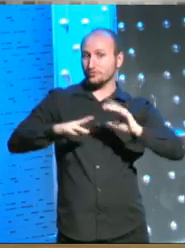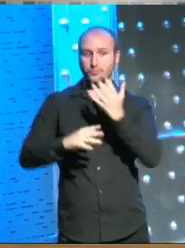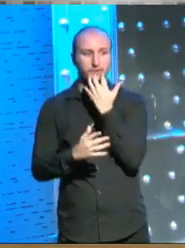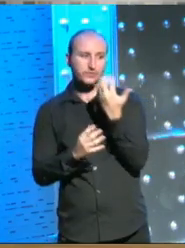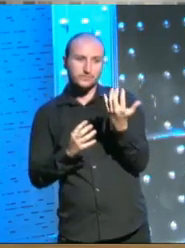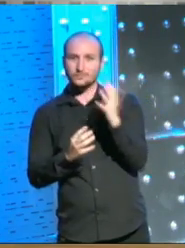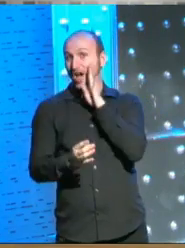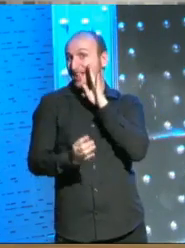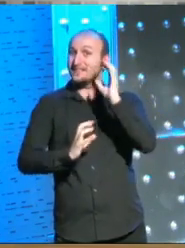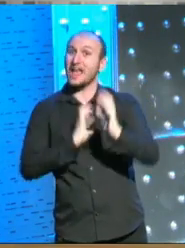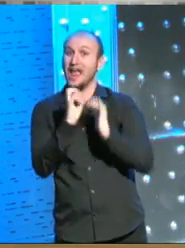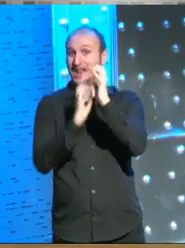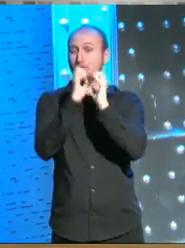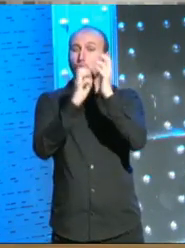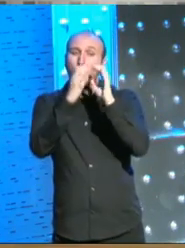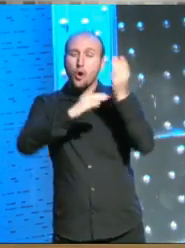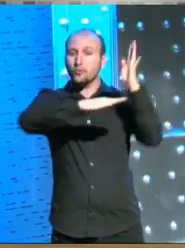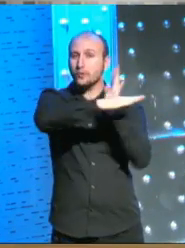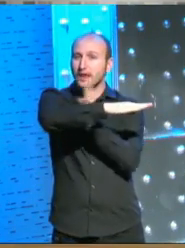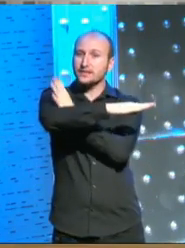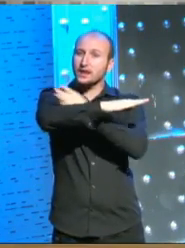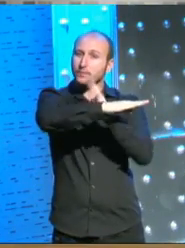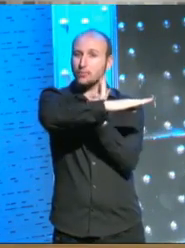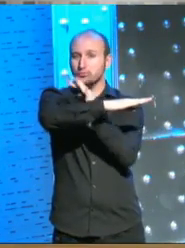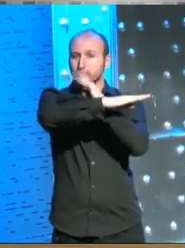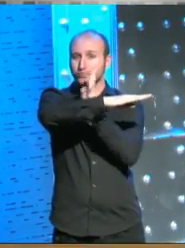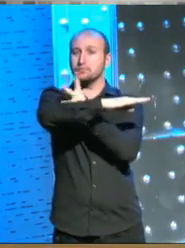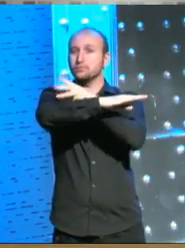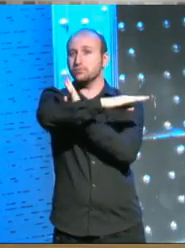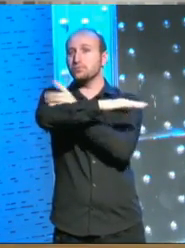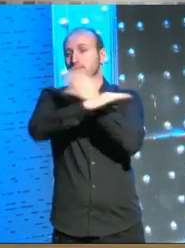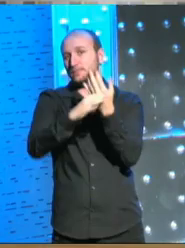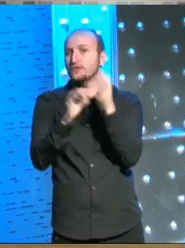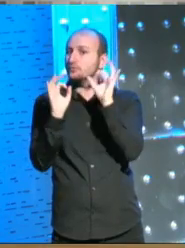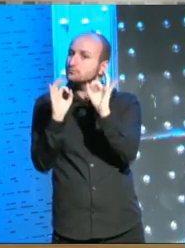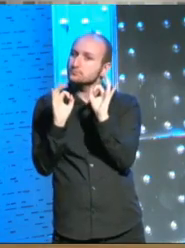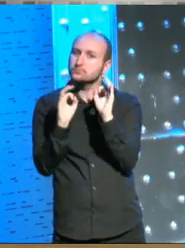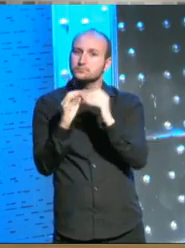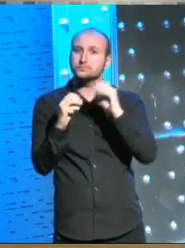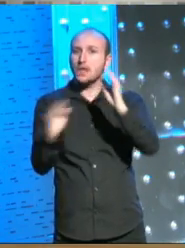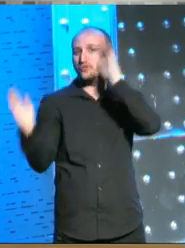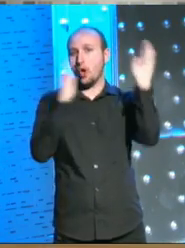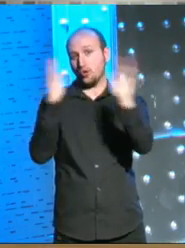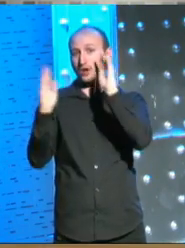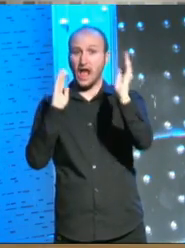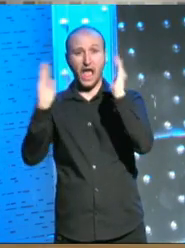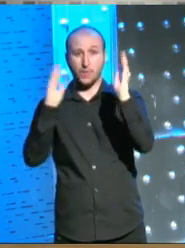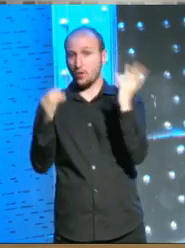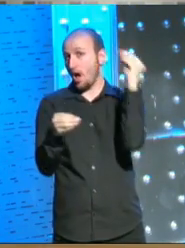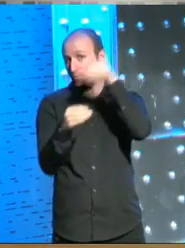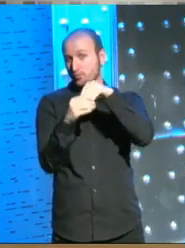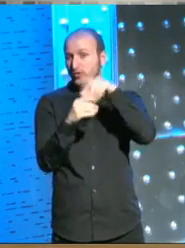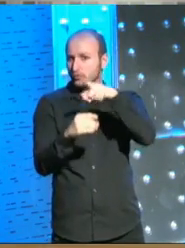sube, las hierbas mecidas por el viento. Eso está en todas las crónicas de la época y es muy